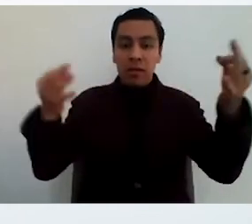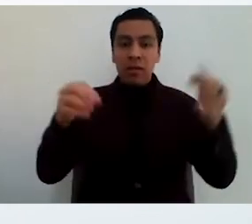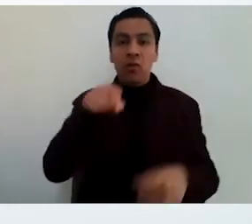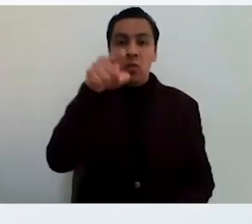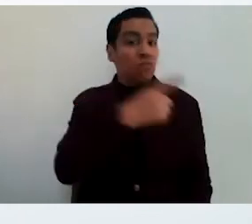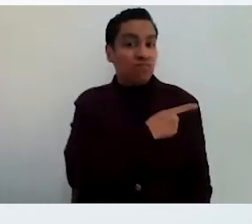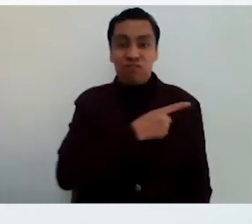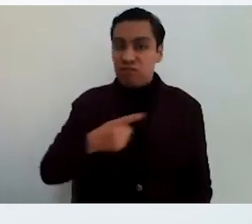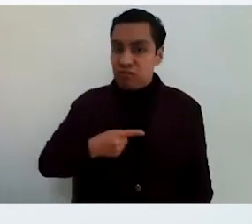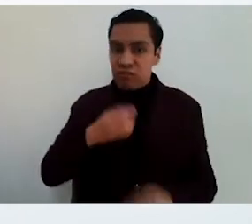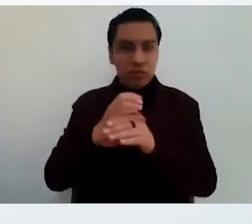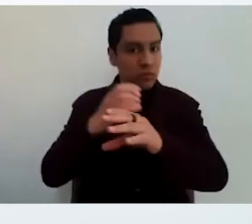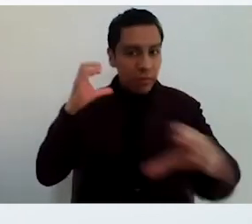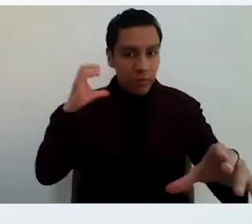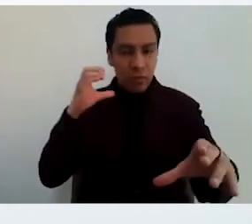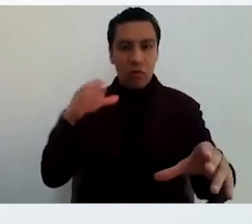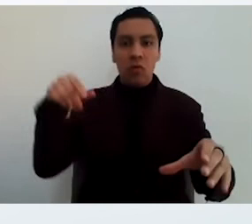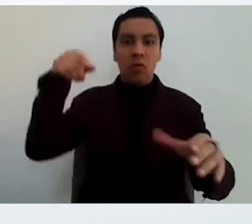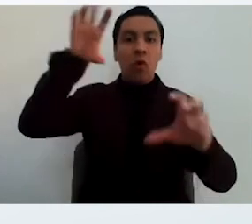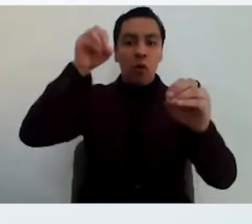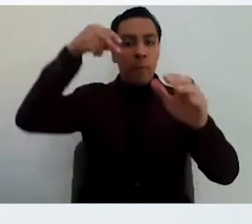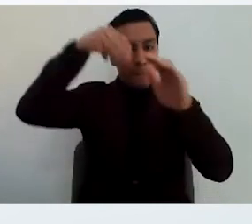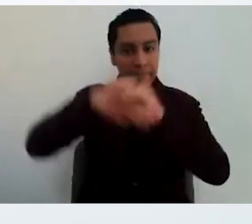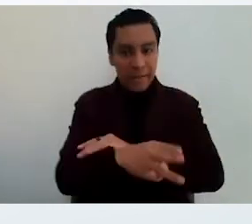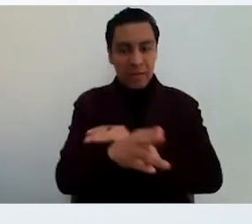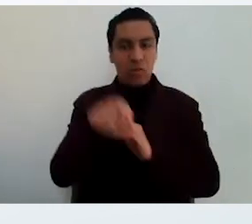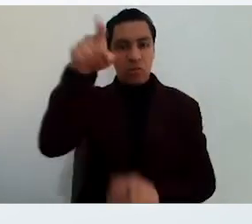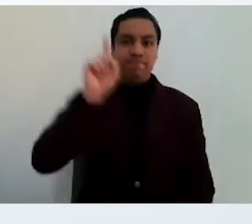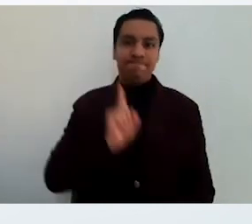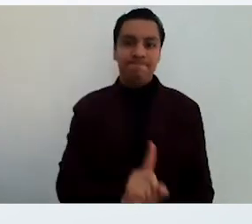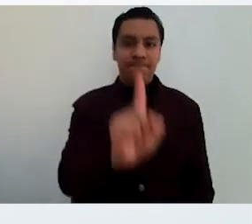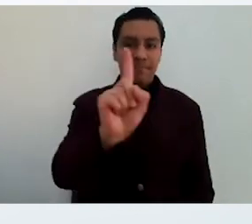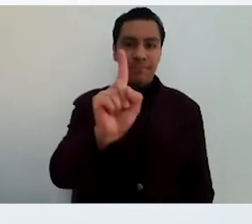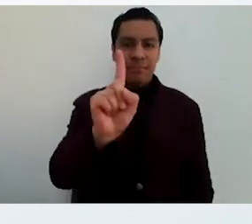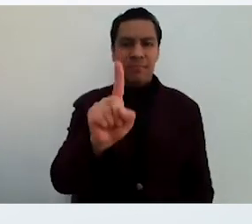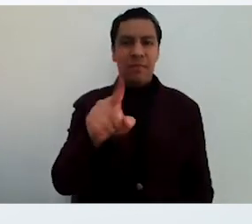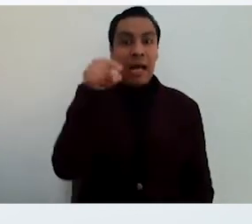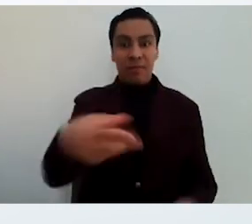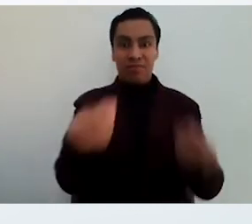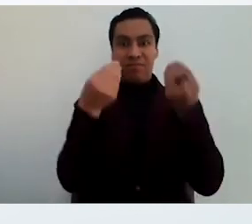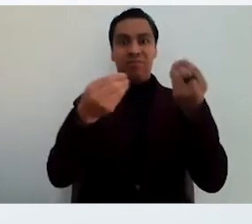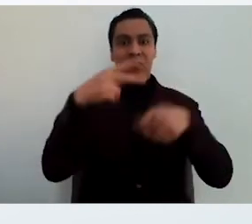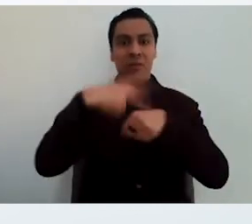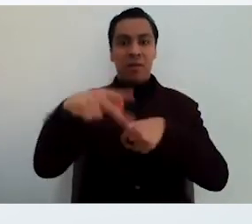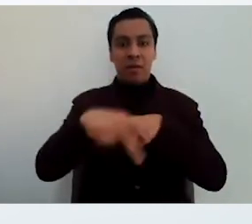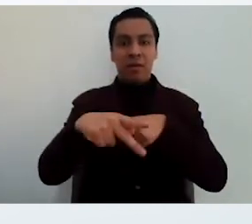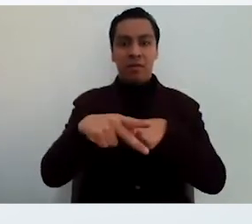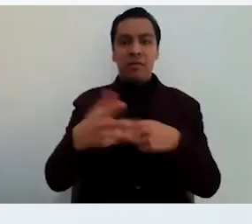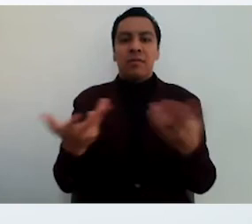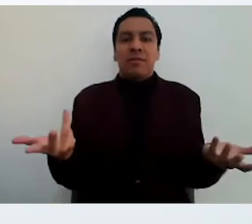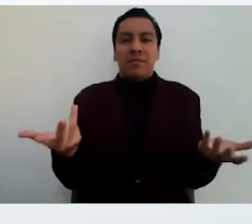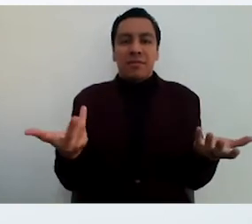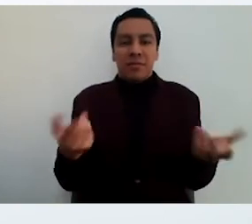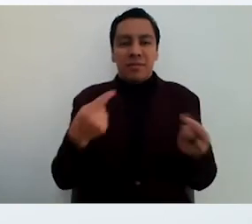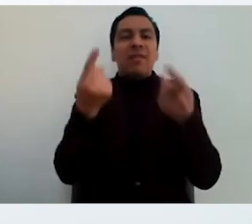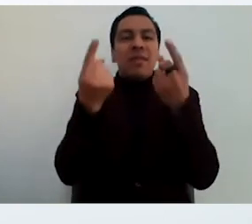subir al camión, es que ya no te debes de meter al metro porque ya hay muchos. De decir, bueno, pero yo tengo mis propias decisiones porque